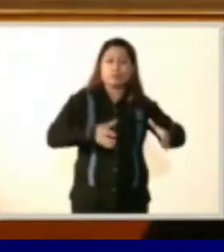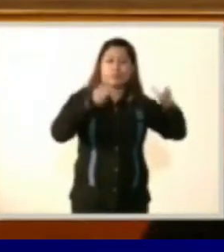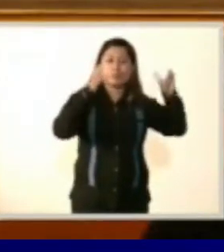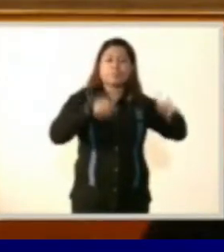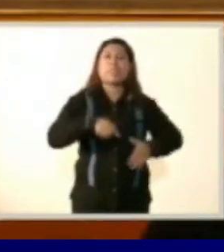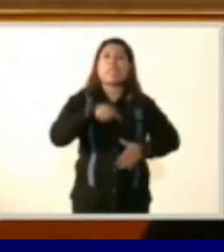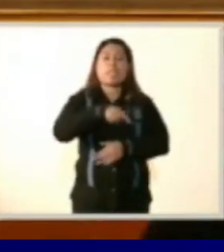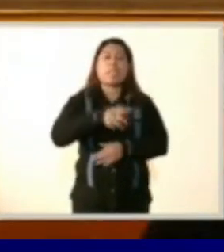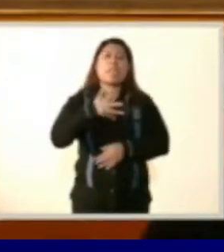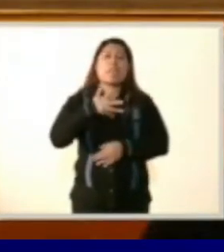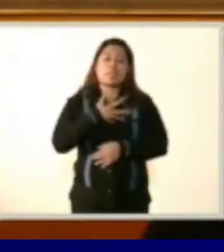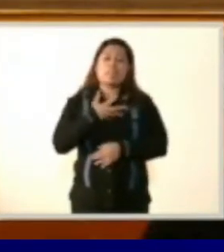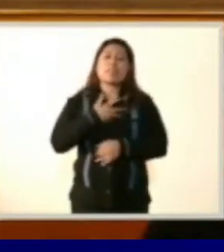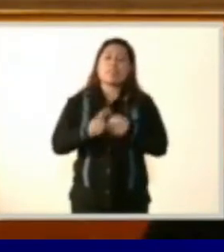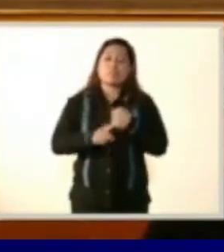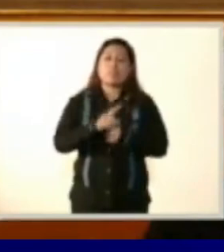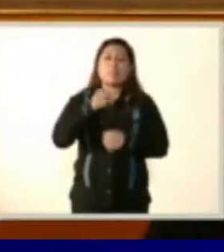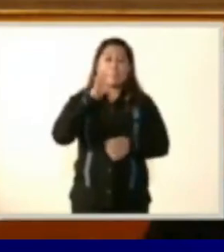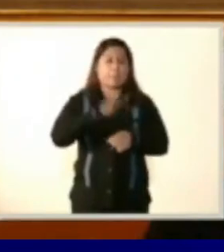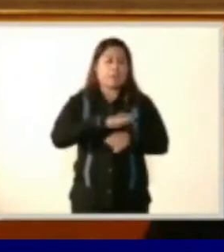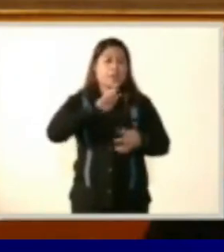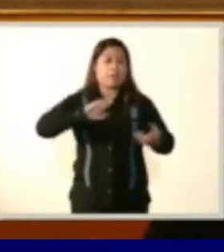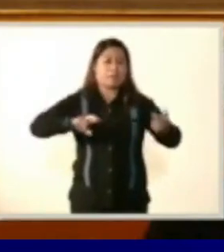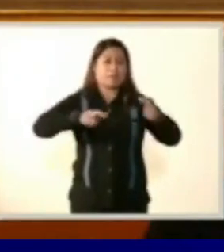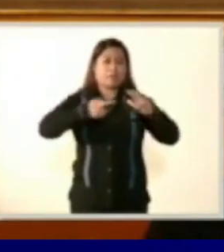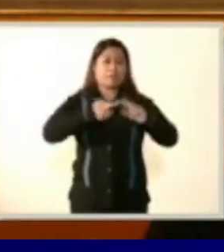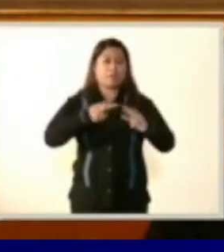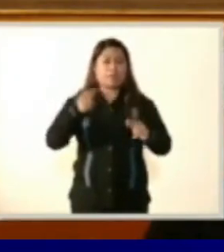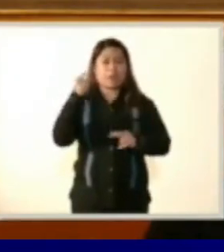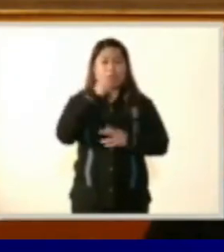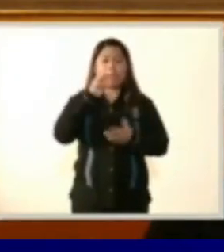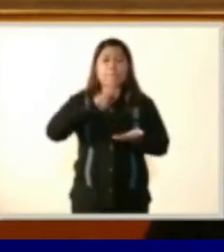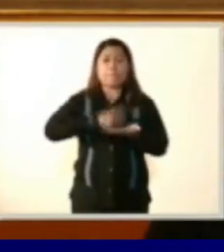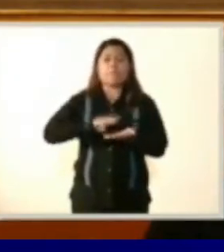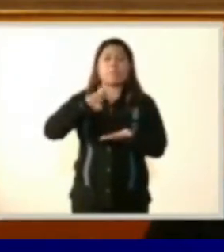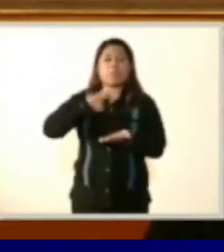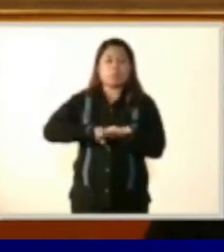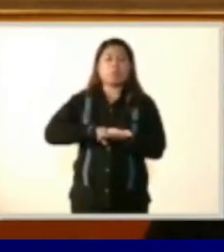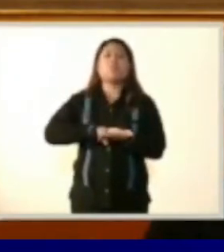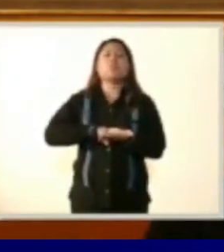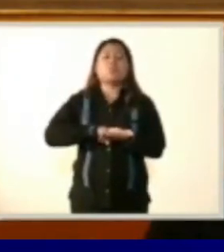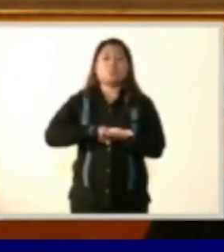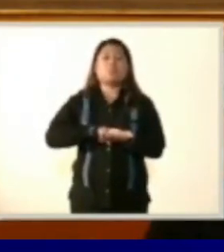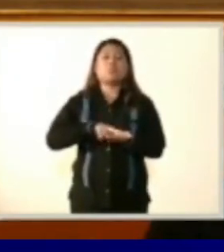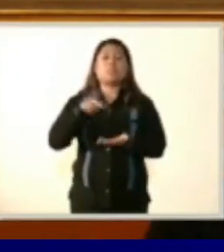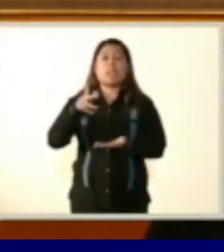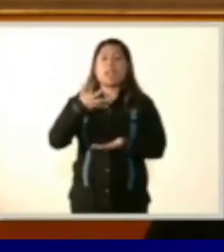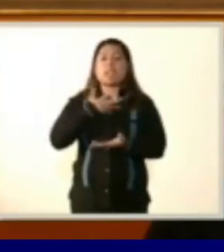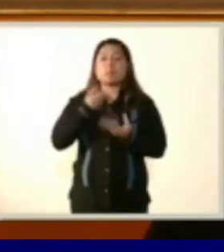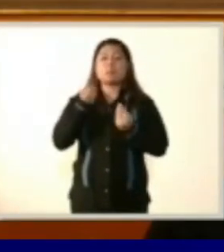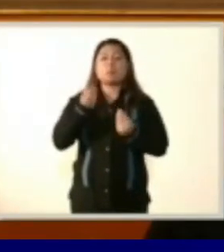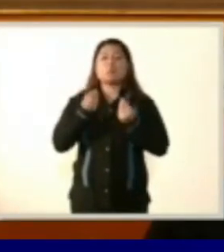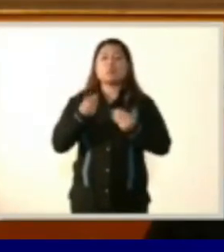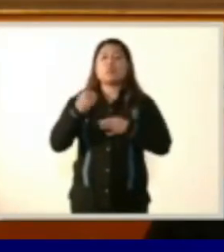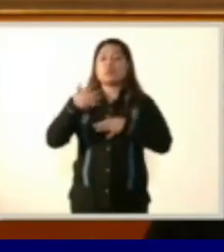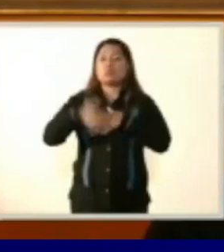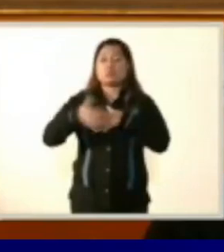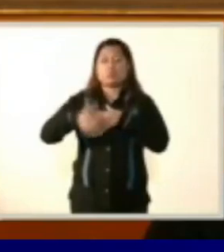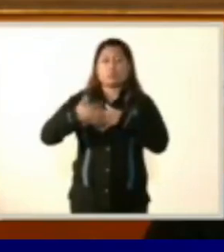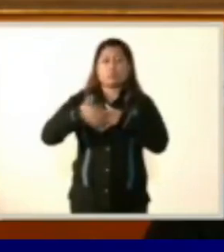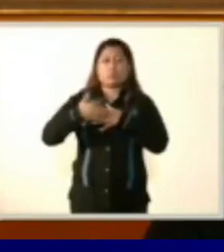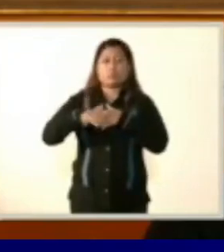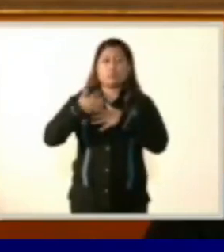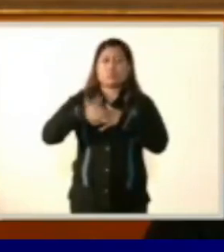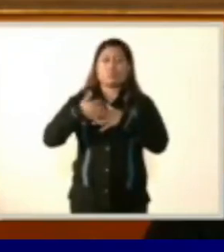recurrentes particularmente en la región de Matías Romero donde hemos tenido fugas de amoniaco